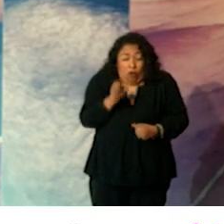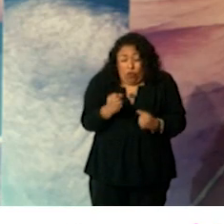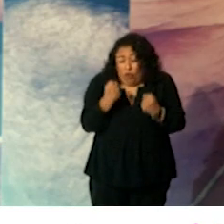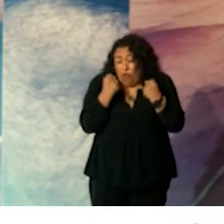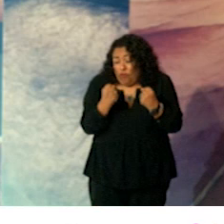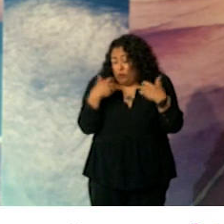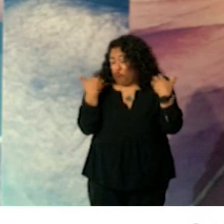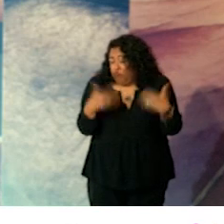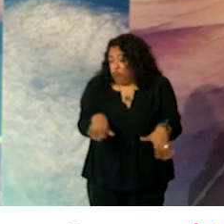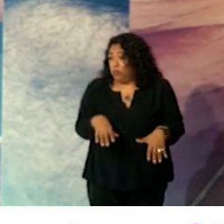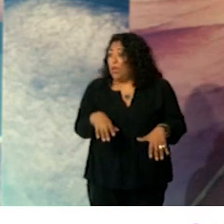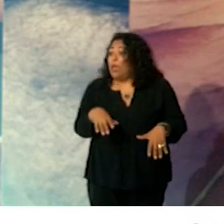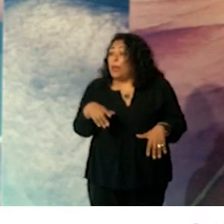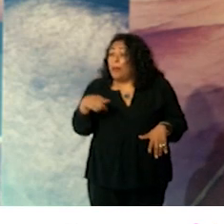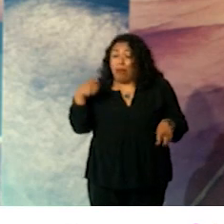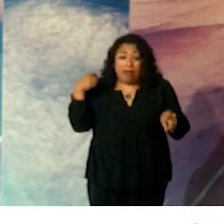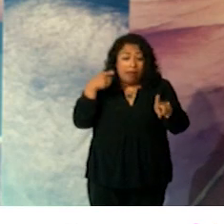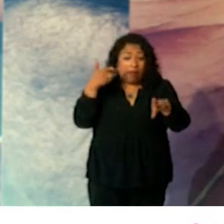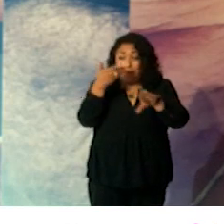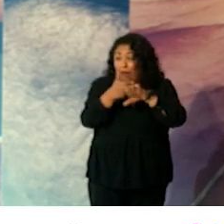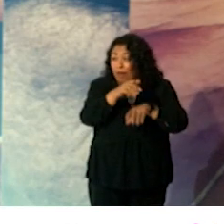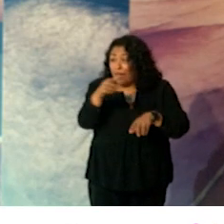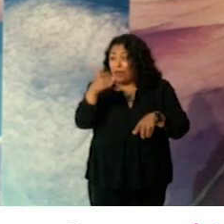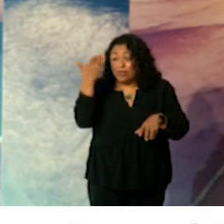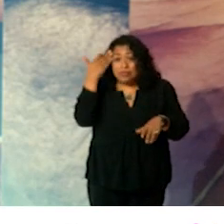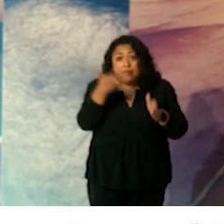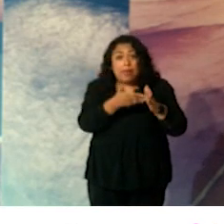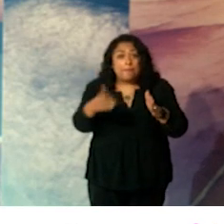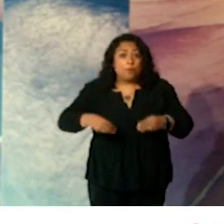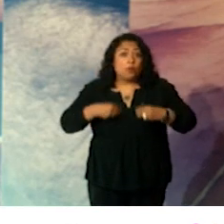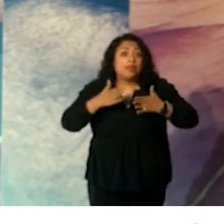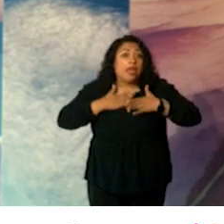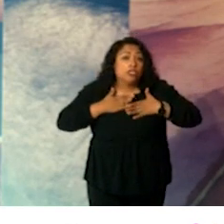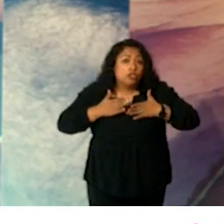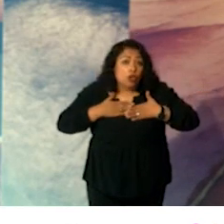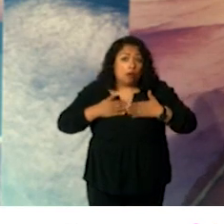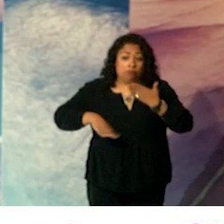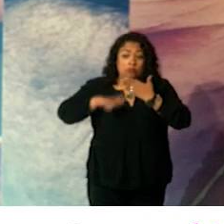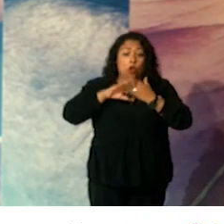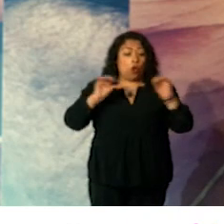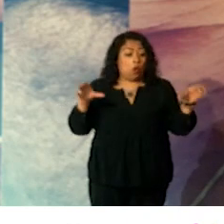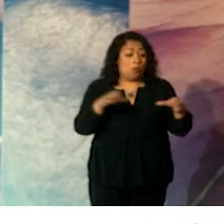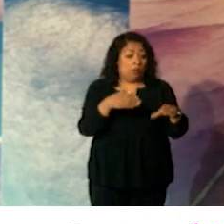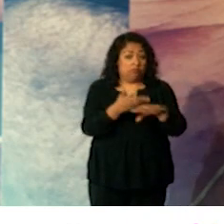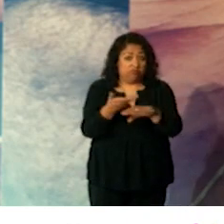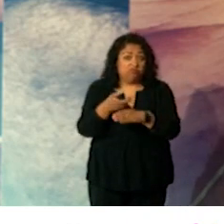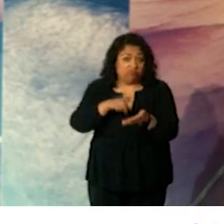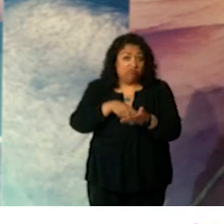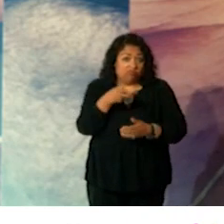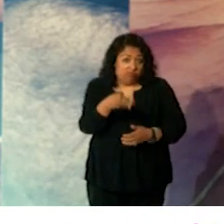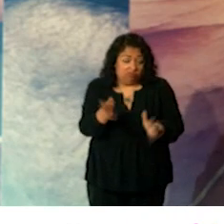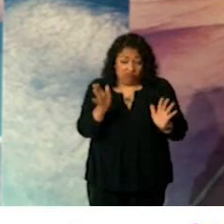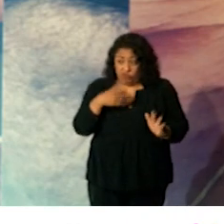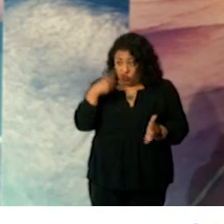que reflexiona directamente en el tiempo de vida que voy a tener yo y toda mi comunidad. Yo creo